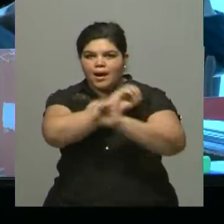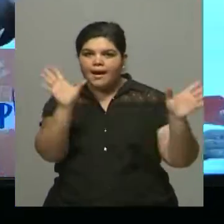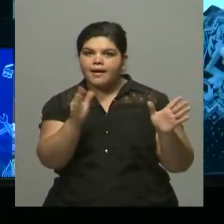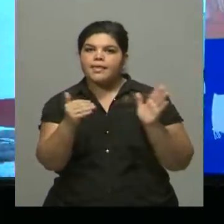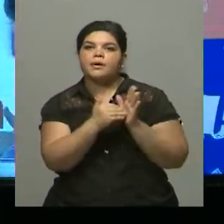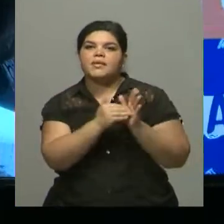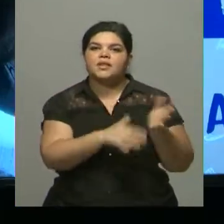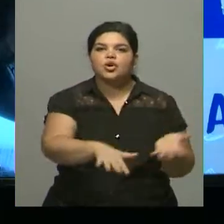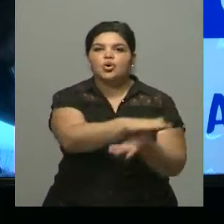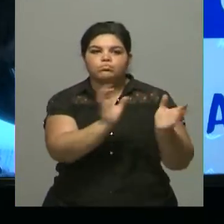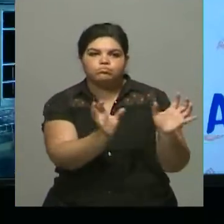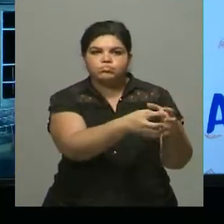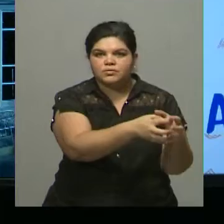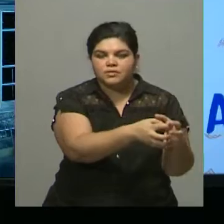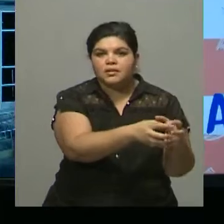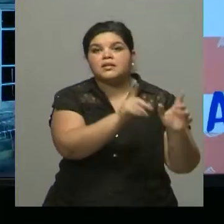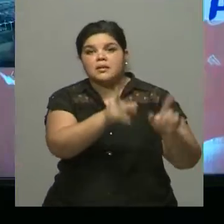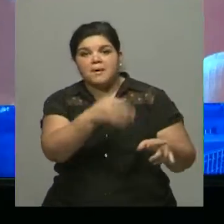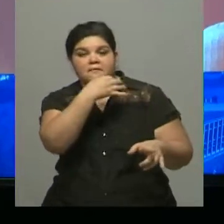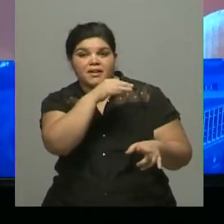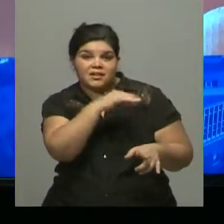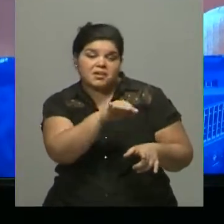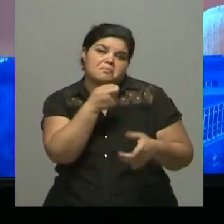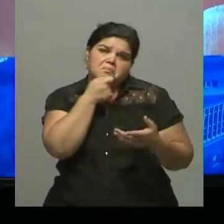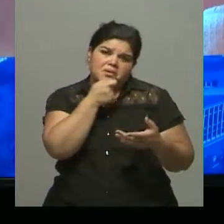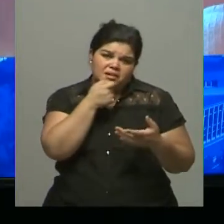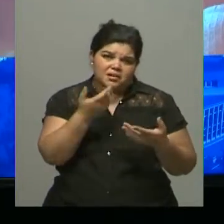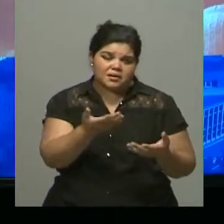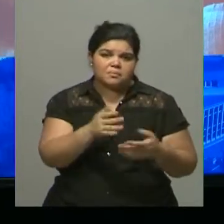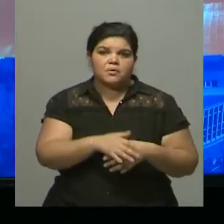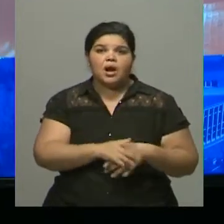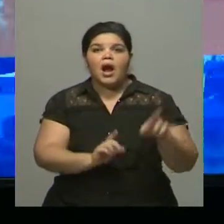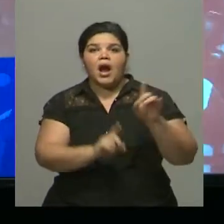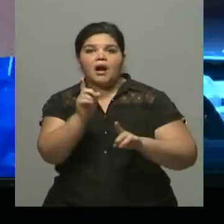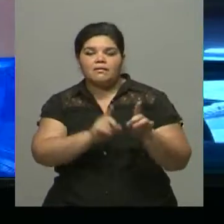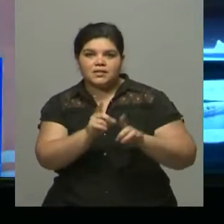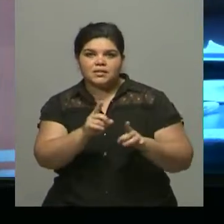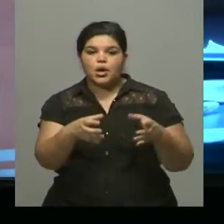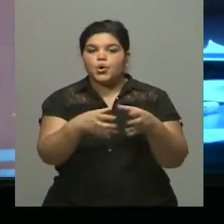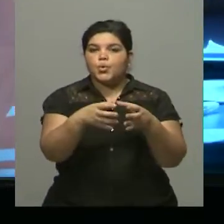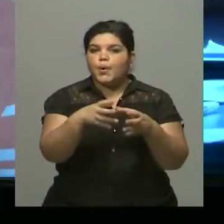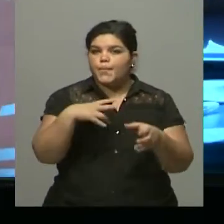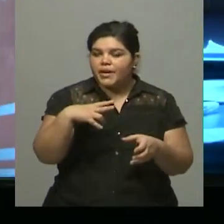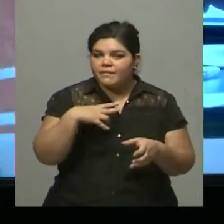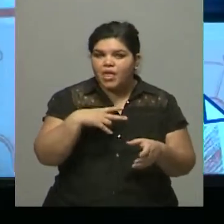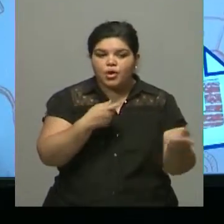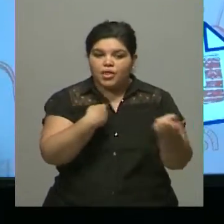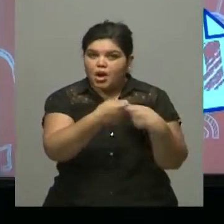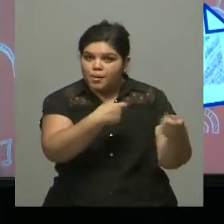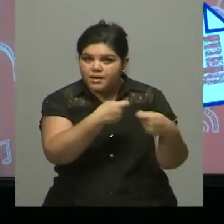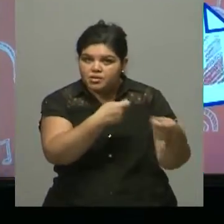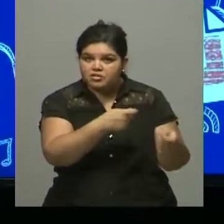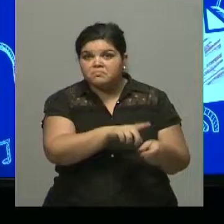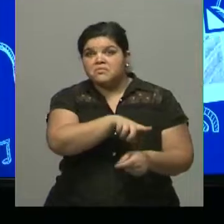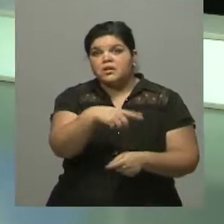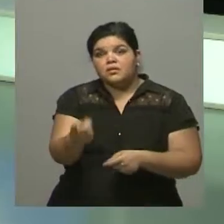población, tanto para venta, en el caso por ahí de algún sector privado que tenga que ver con la comercialización, como así también